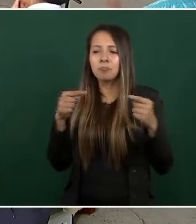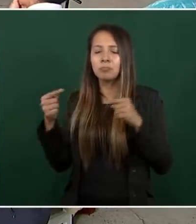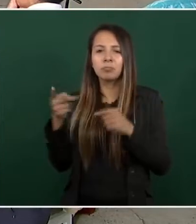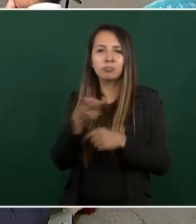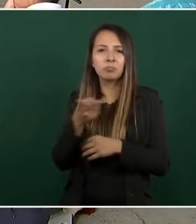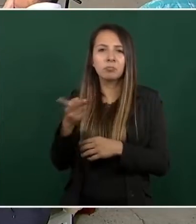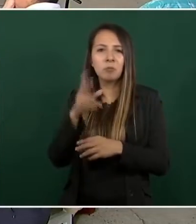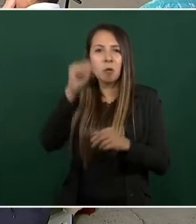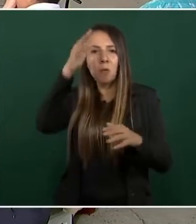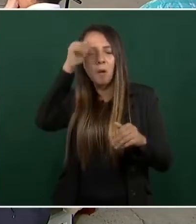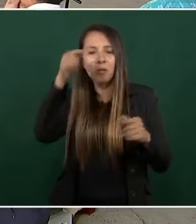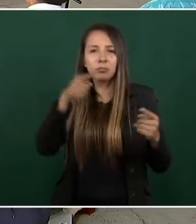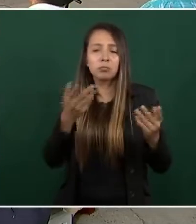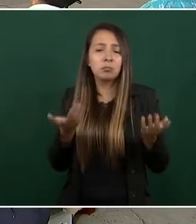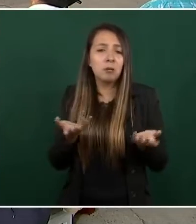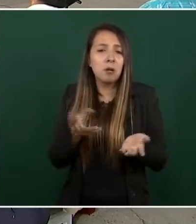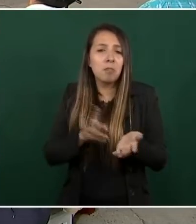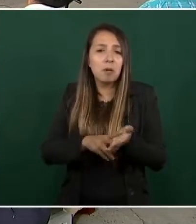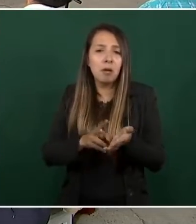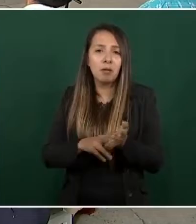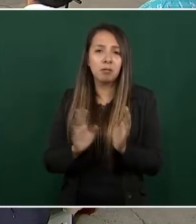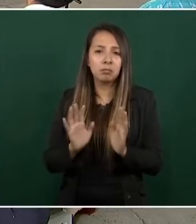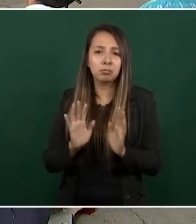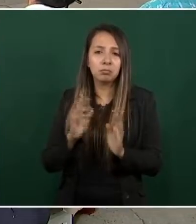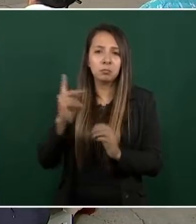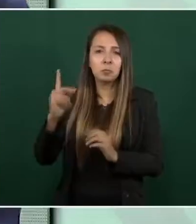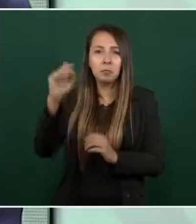imagínense cómo sería de aburrida la vida